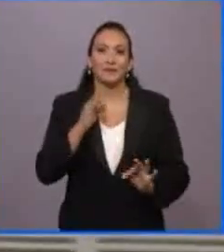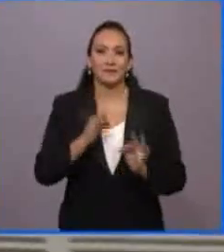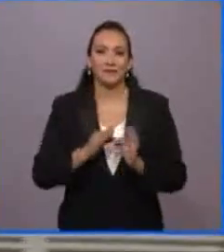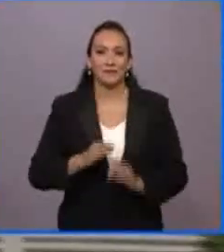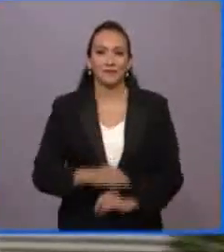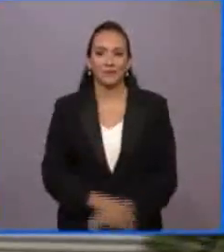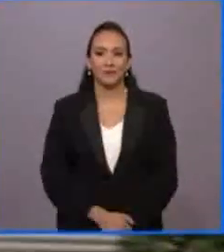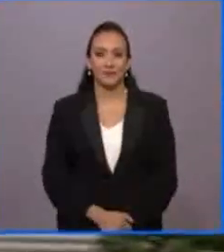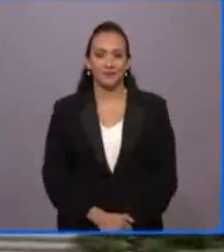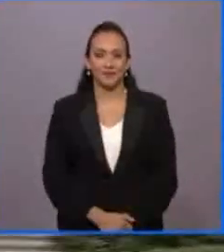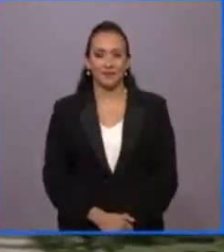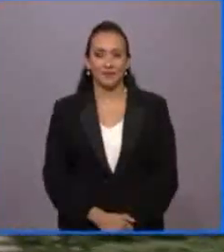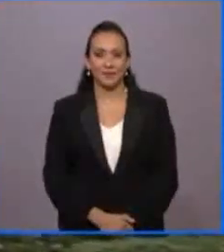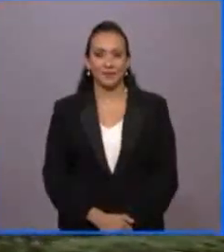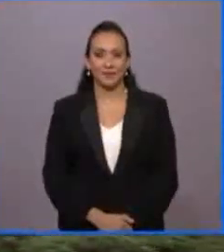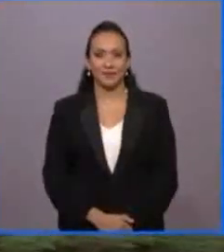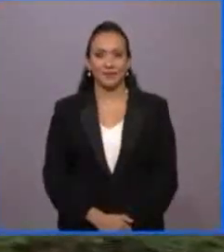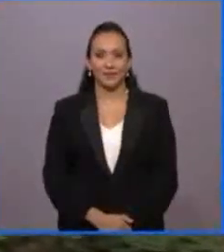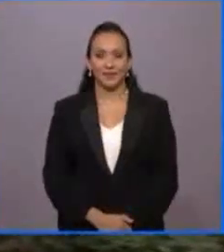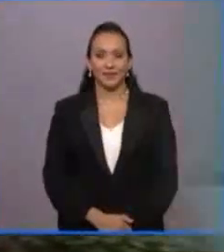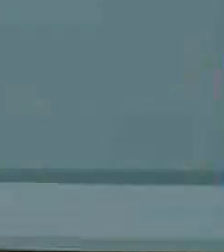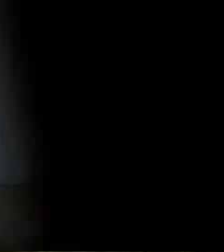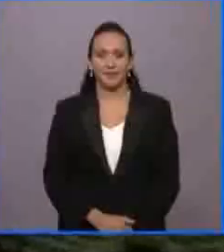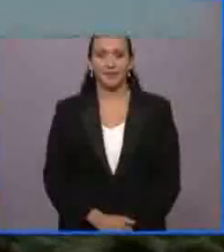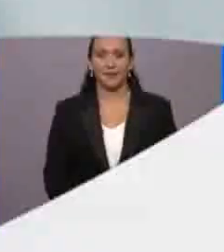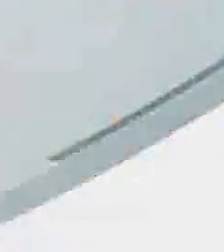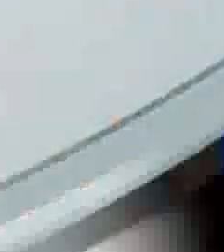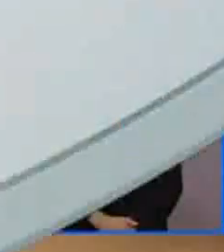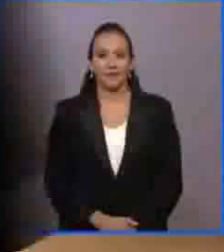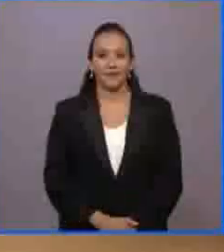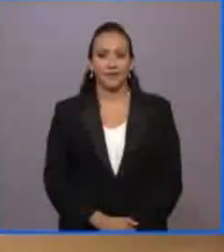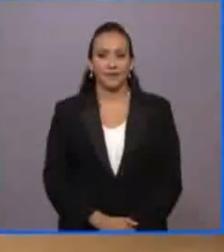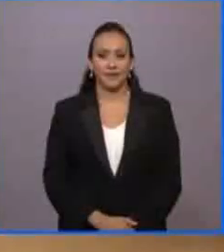el canal del Poder Judicial de la Federación.